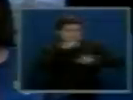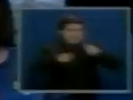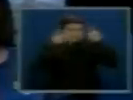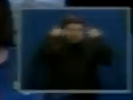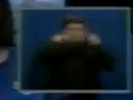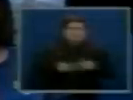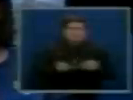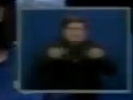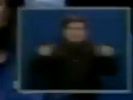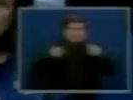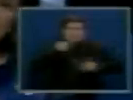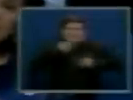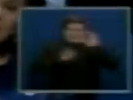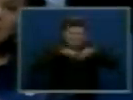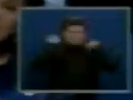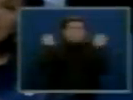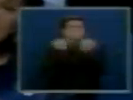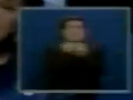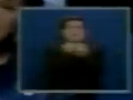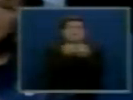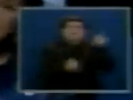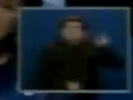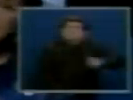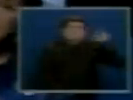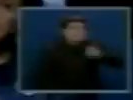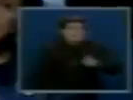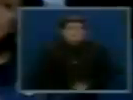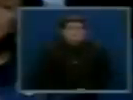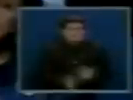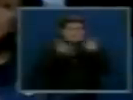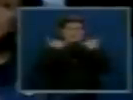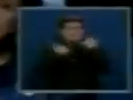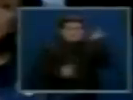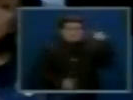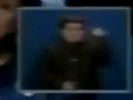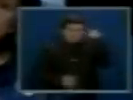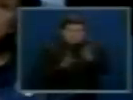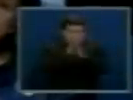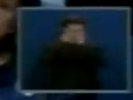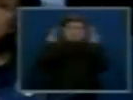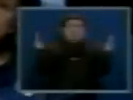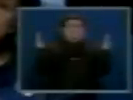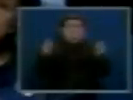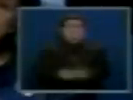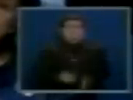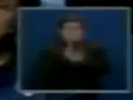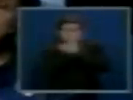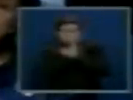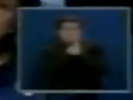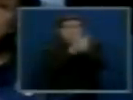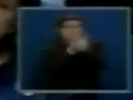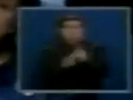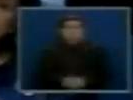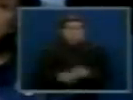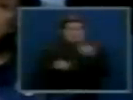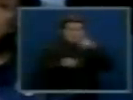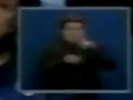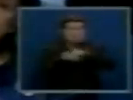crimen organizado, es indispensable hablar hacia un gobierno abierto que potencie la participación